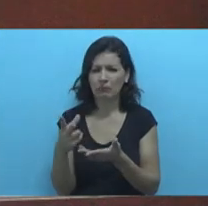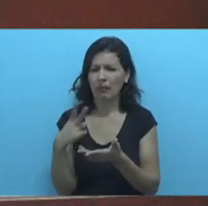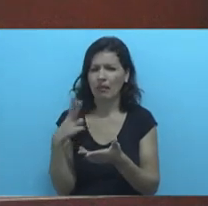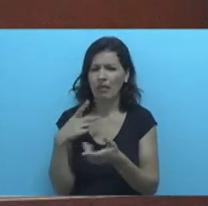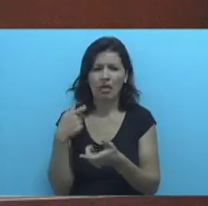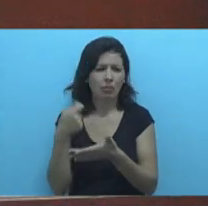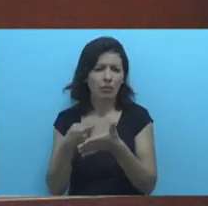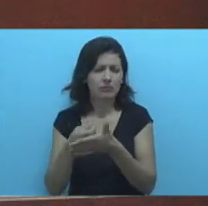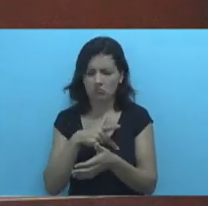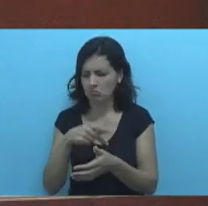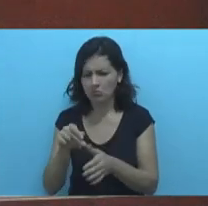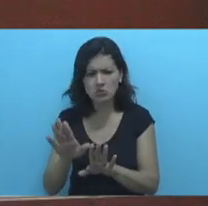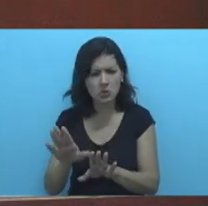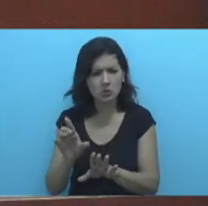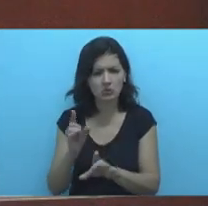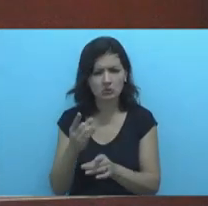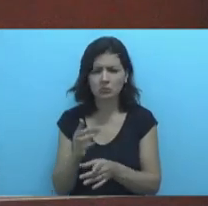Un tipo muy austero.